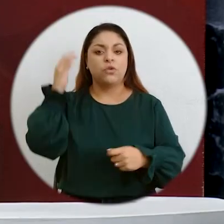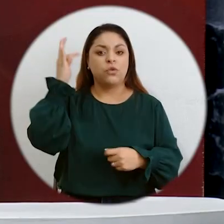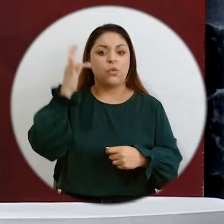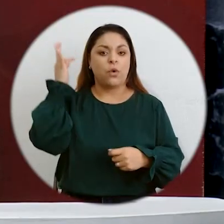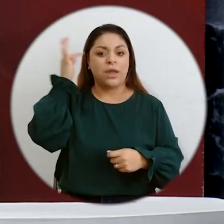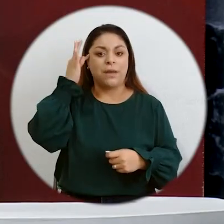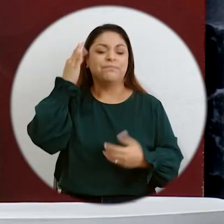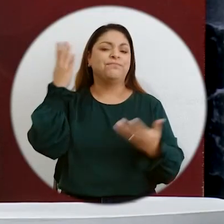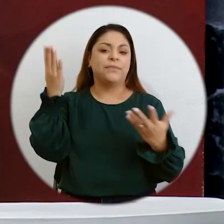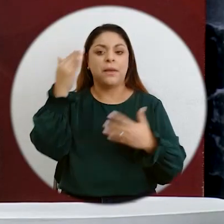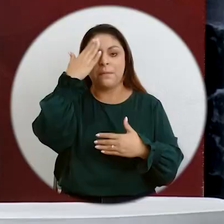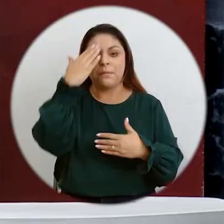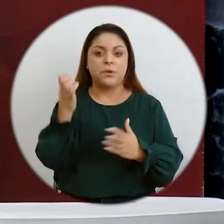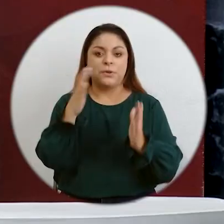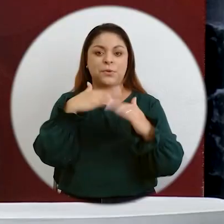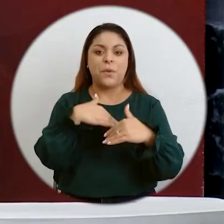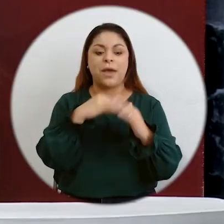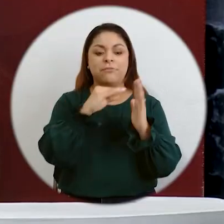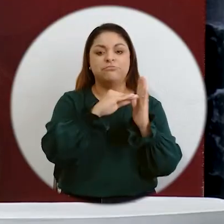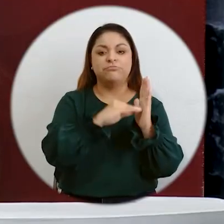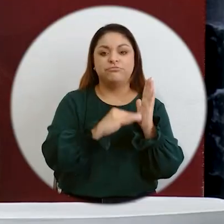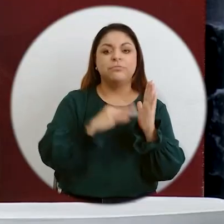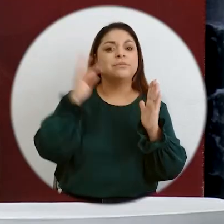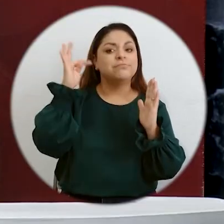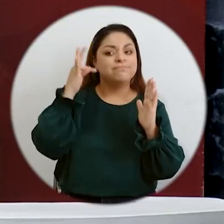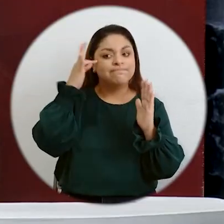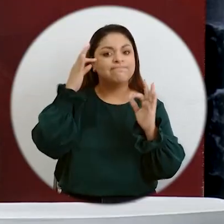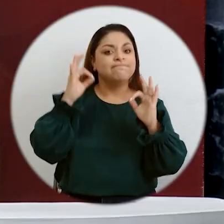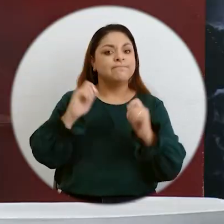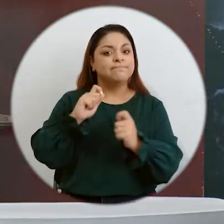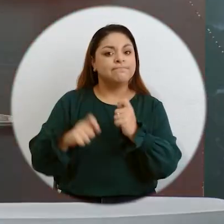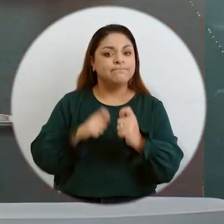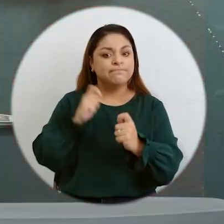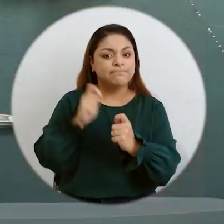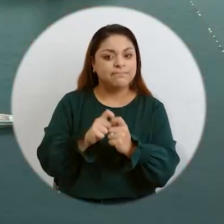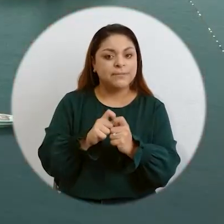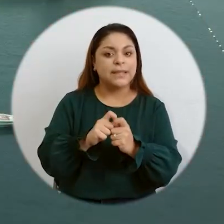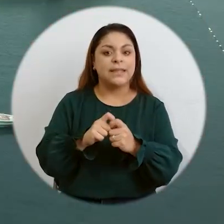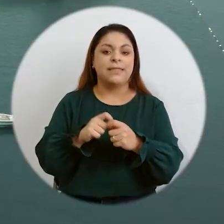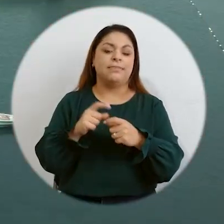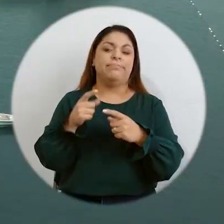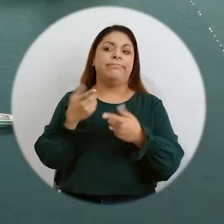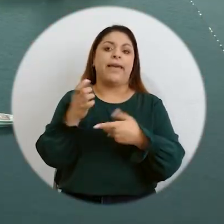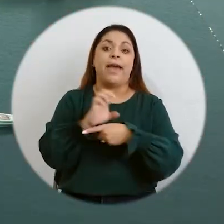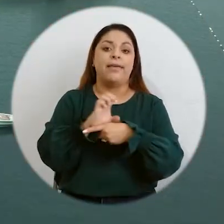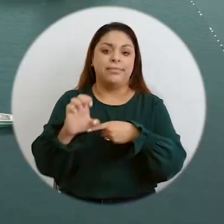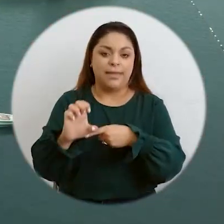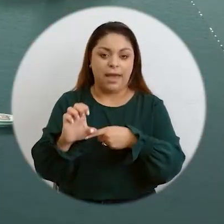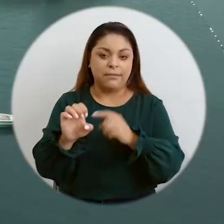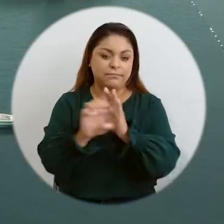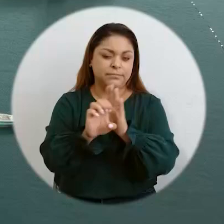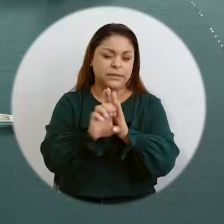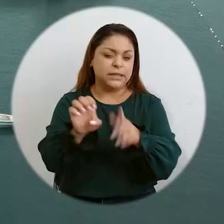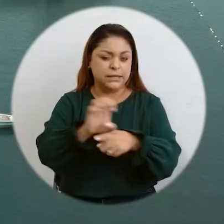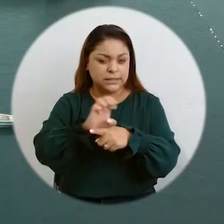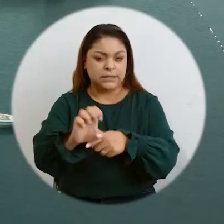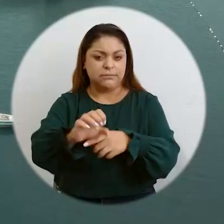hay referentes exclusivos o teorías específicas desde la ética, por ejemplo,